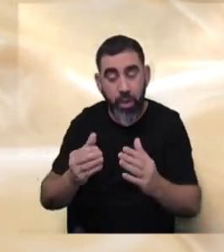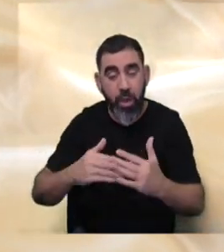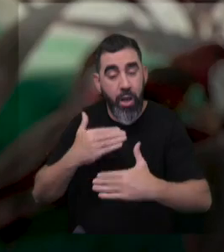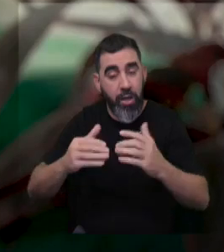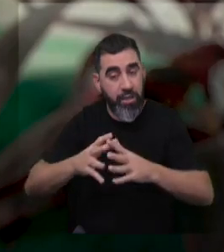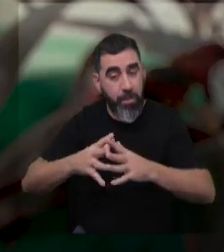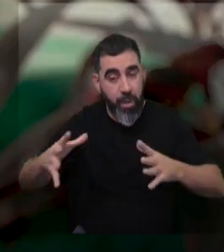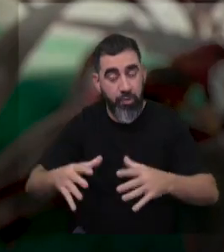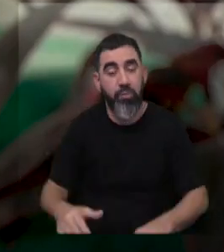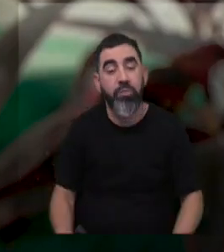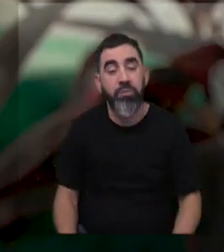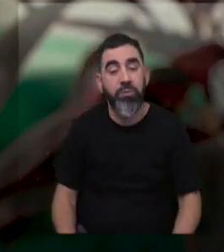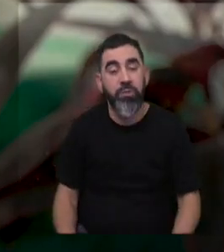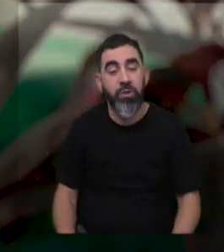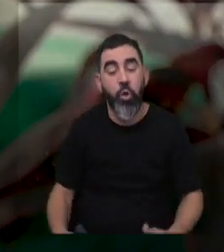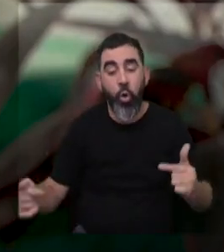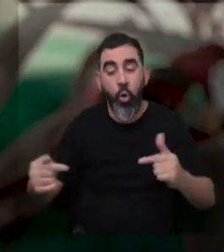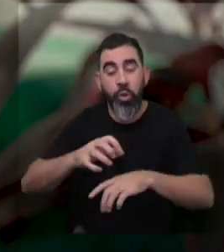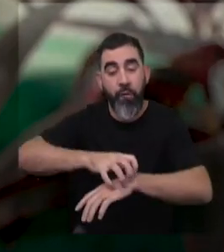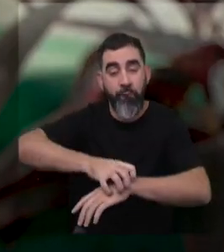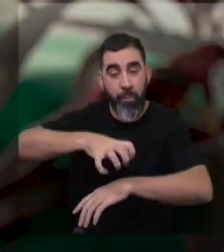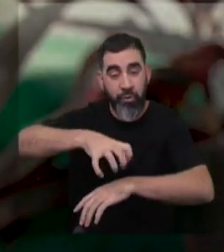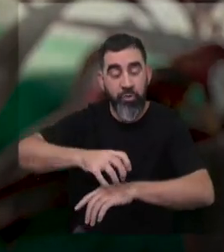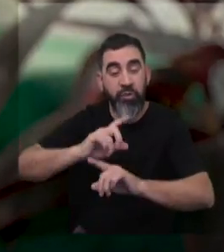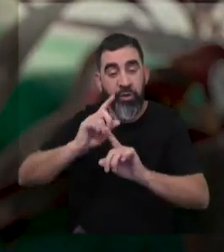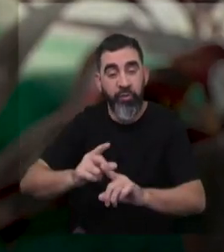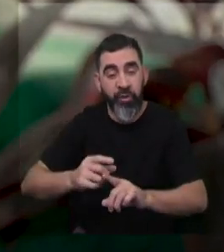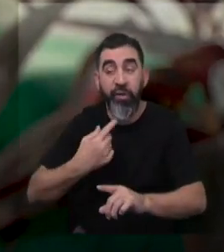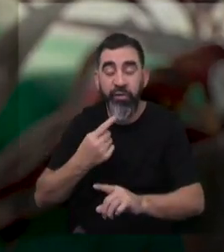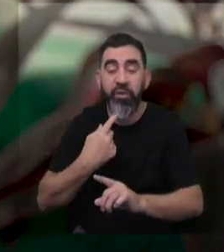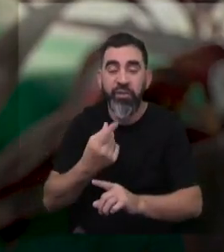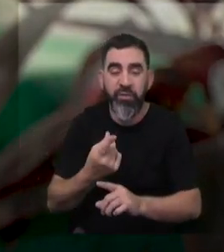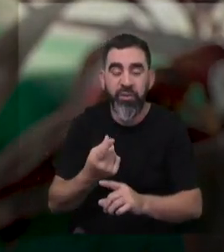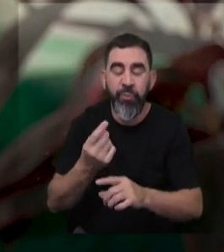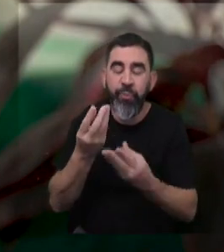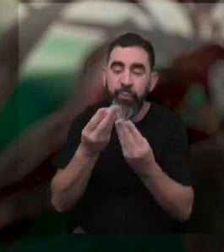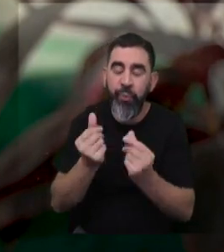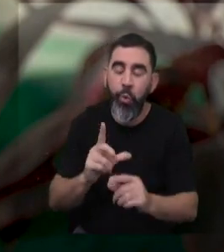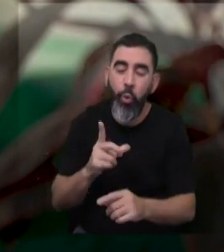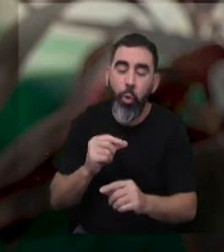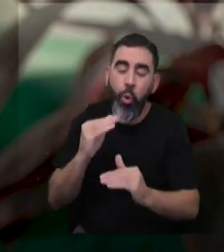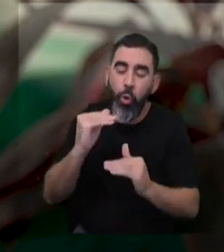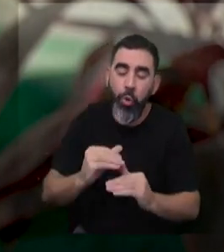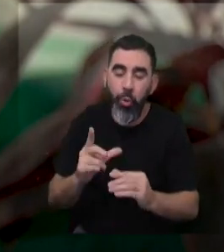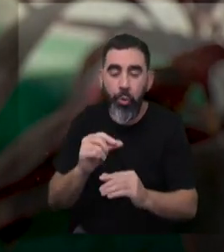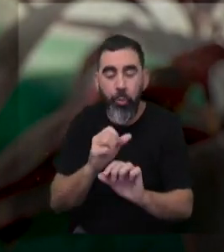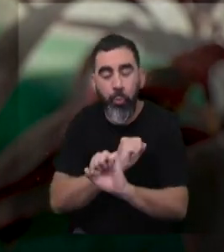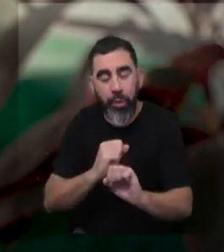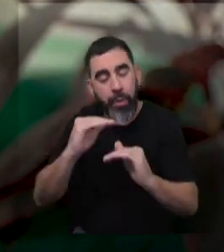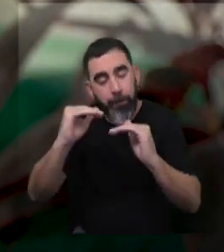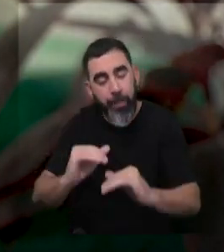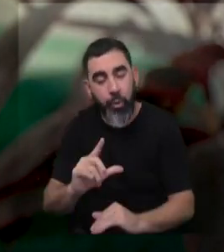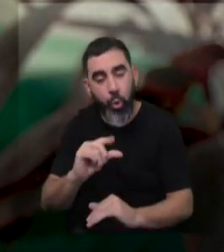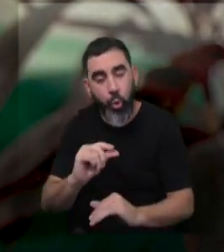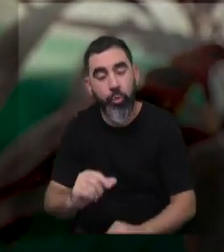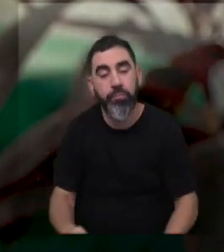crecimiento, tienen una acción antiinflamatoria y también se menciona que tienen una acción analgésica, o sea, que parcialmente pueden disminuir el